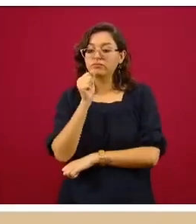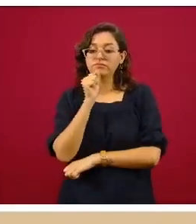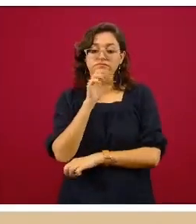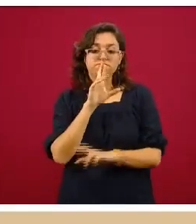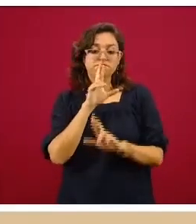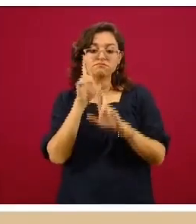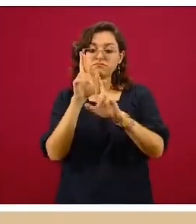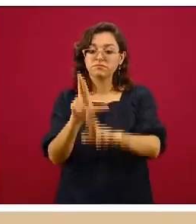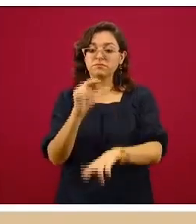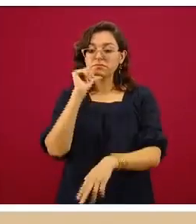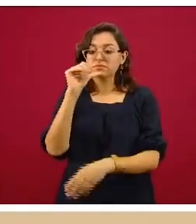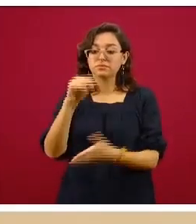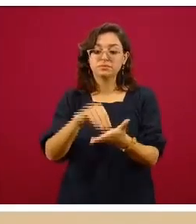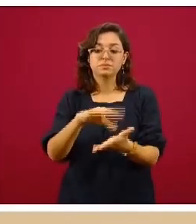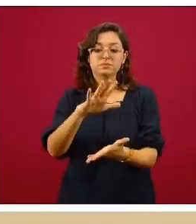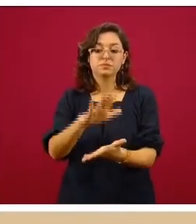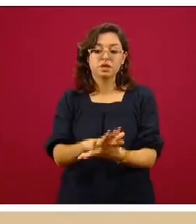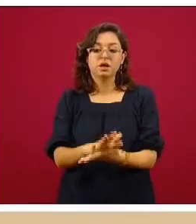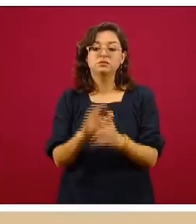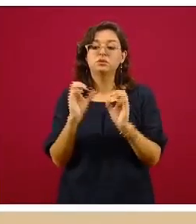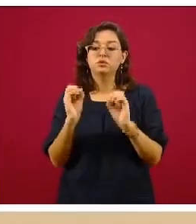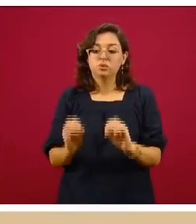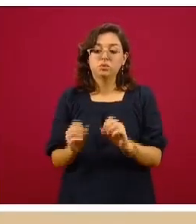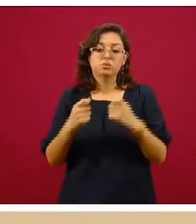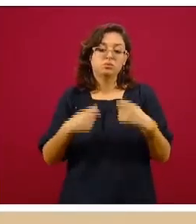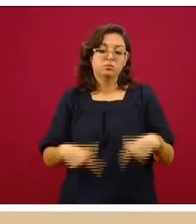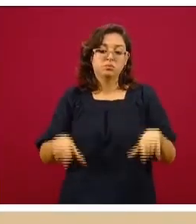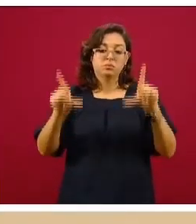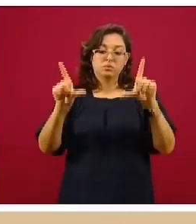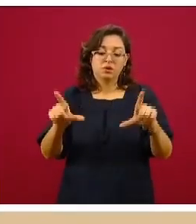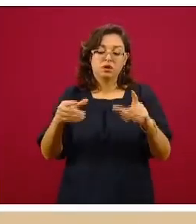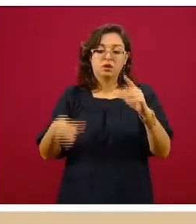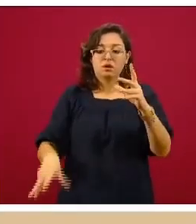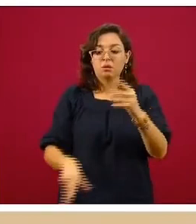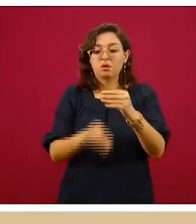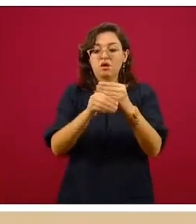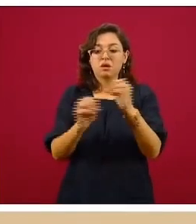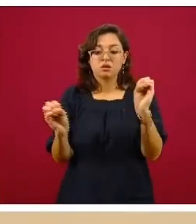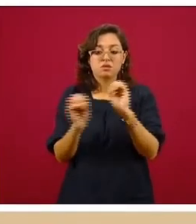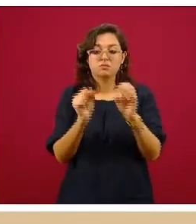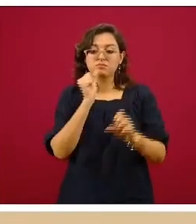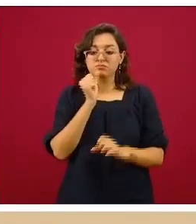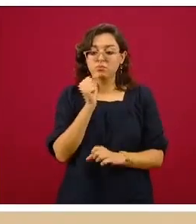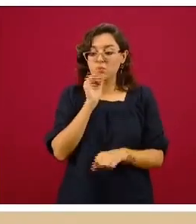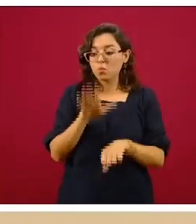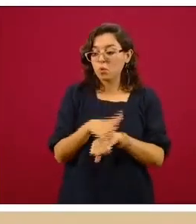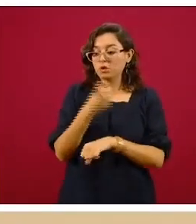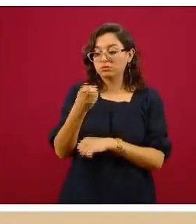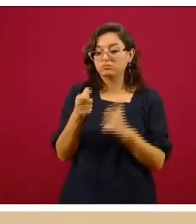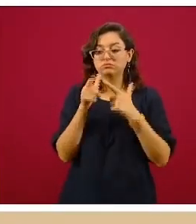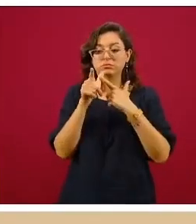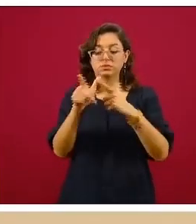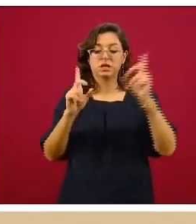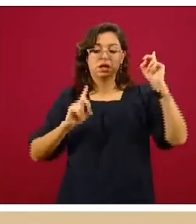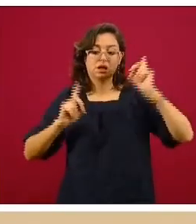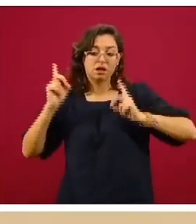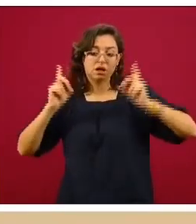ese resultado o al menos no lo han cargado todavía a la plataforma y por lo tanto aparecen en este grupo de